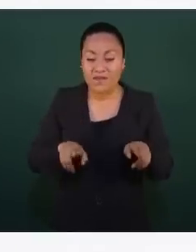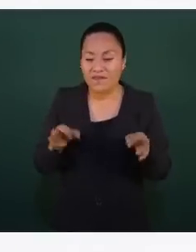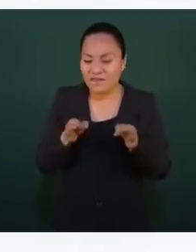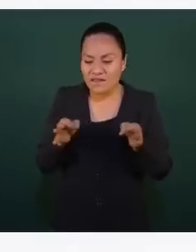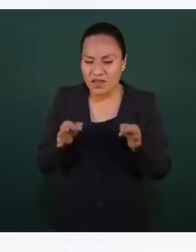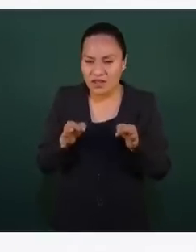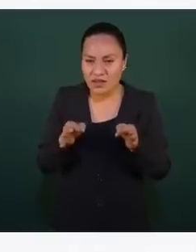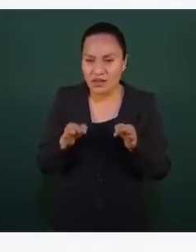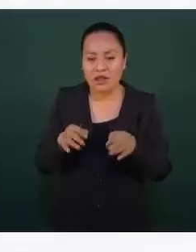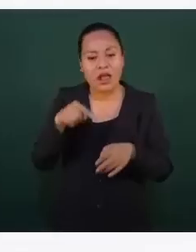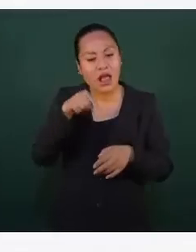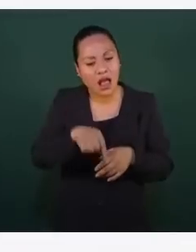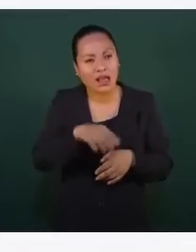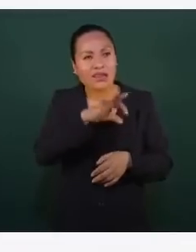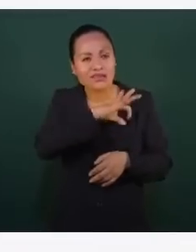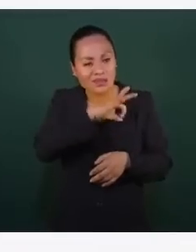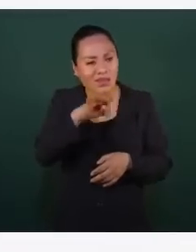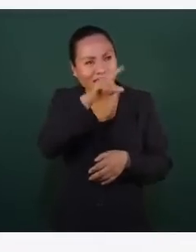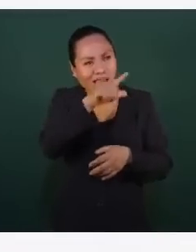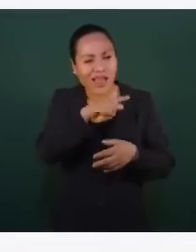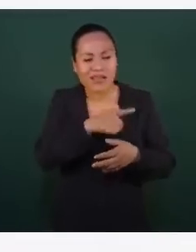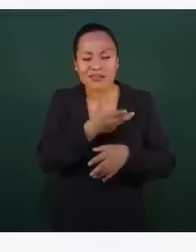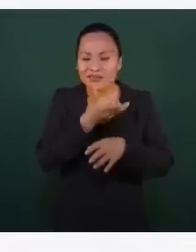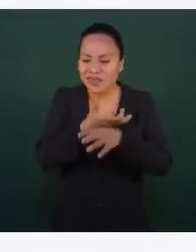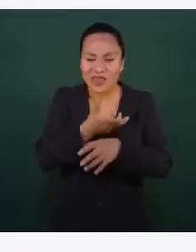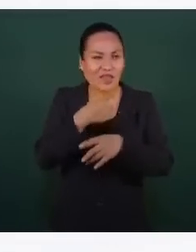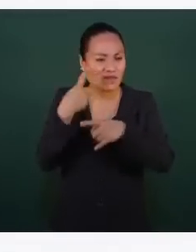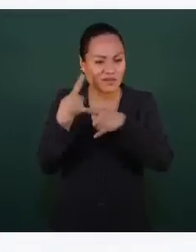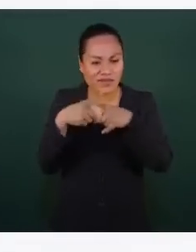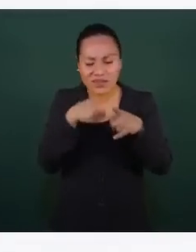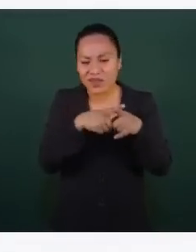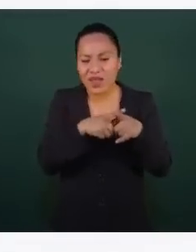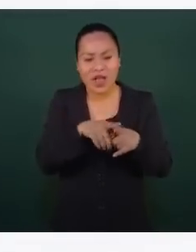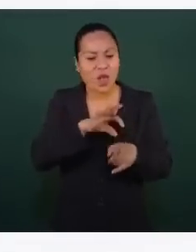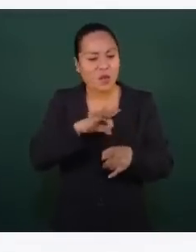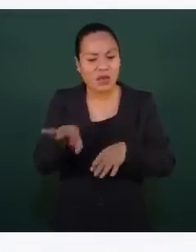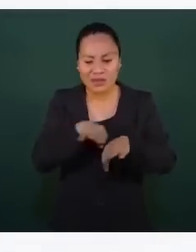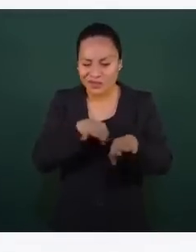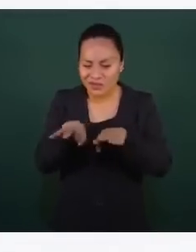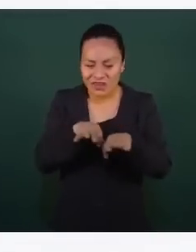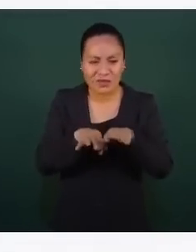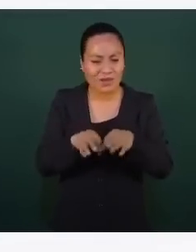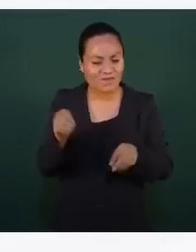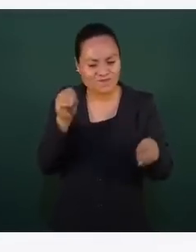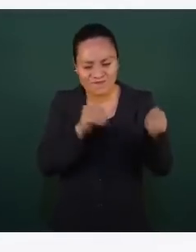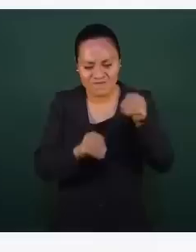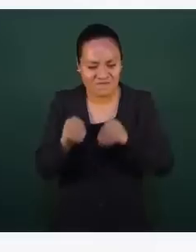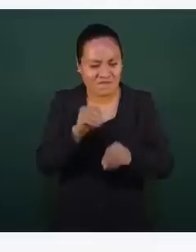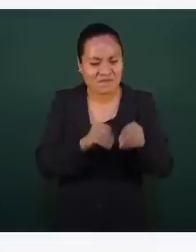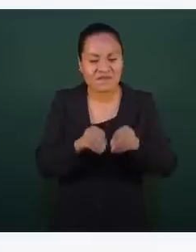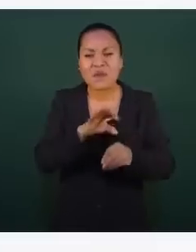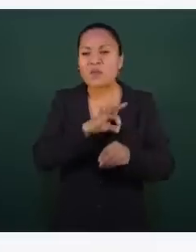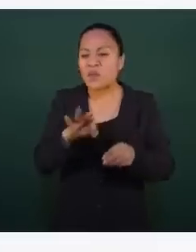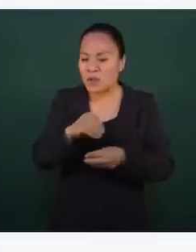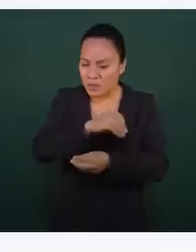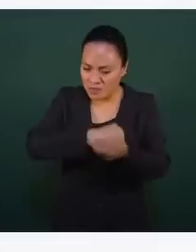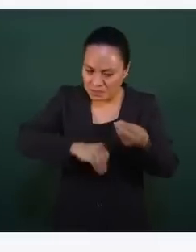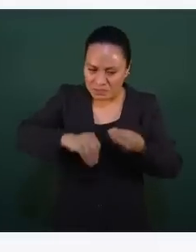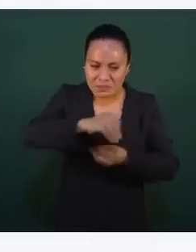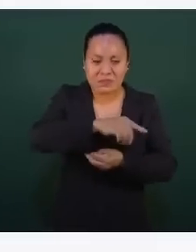Norte podríamos producir todos los electrodomésticos que consumimos.